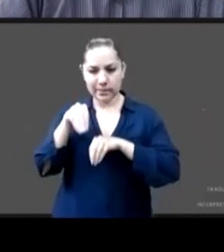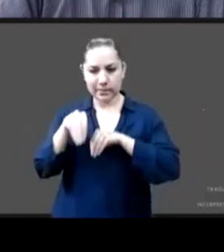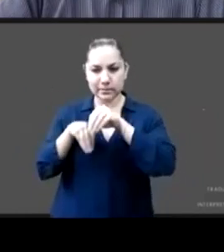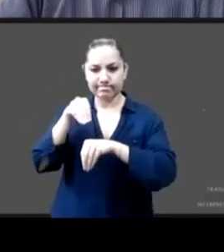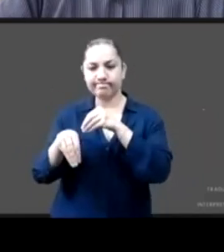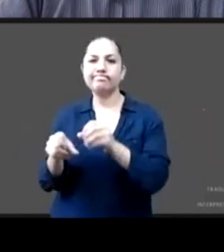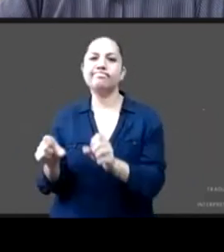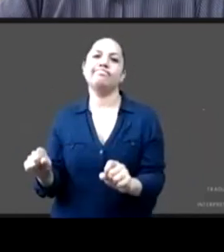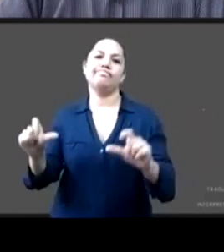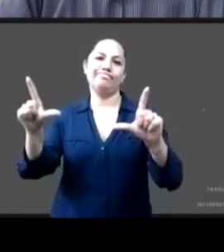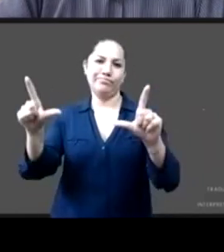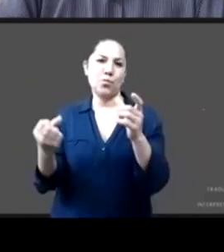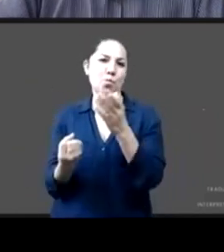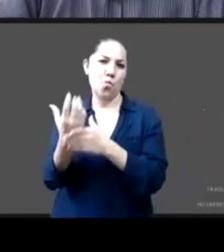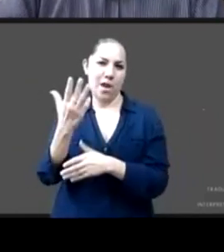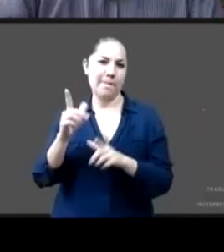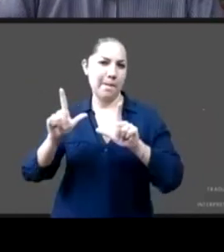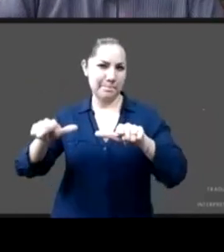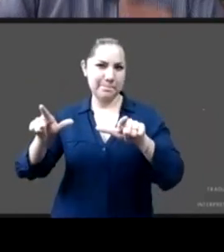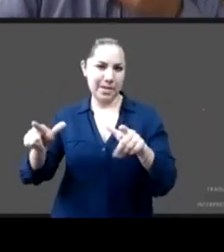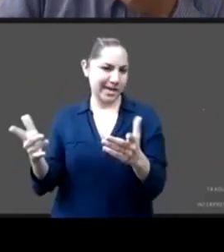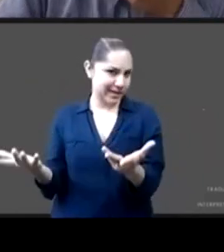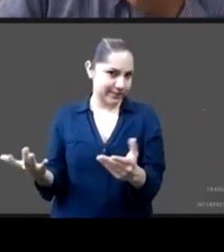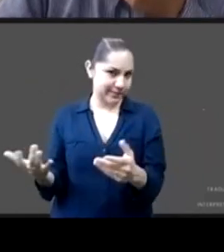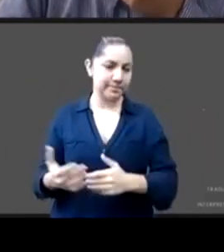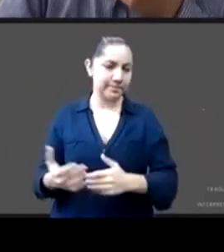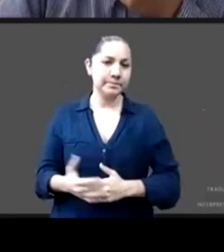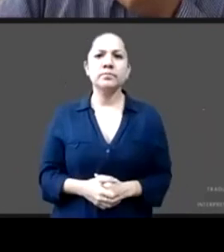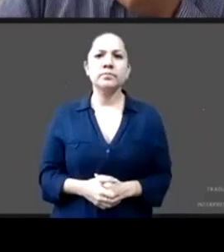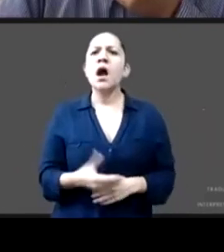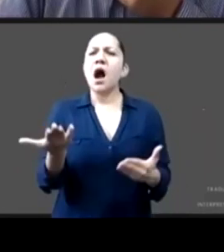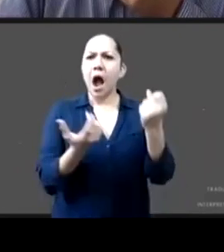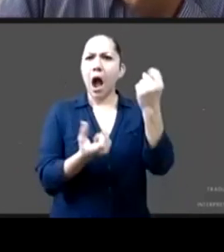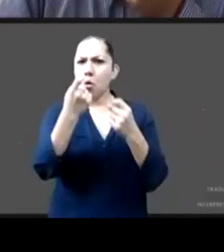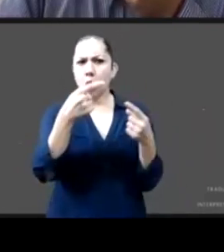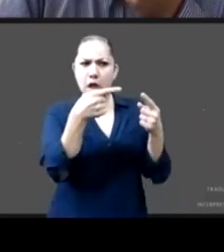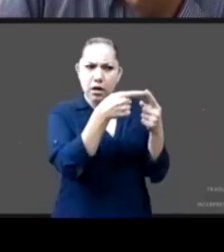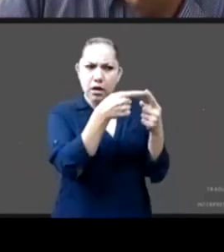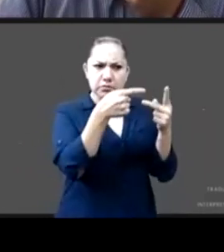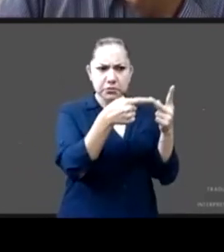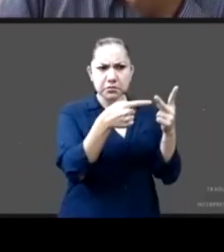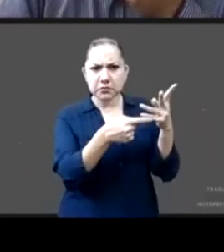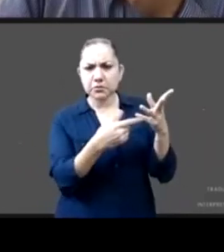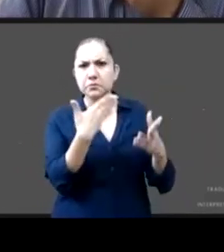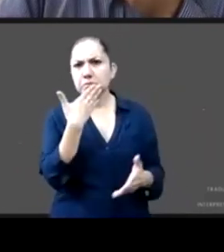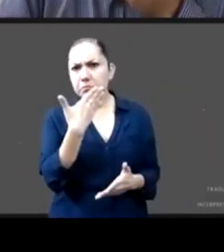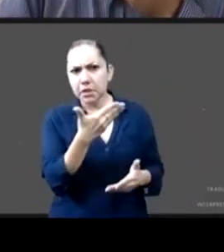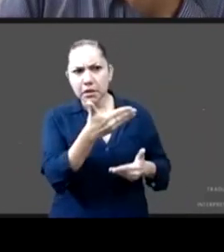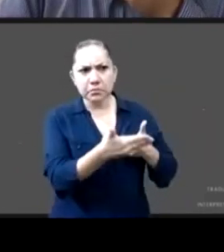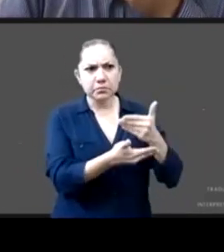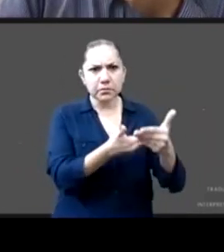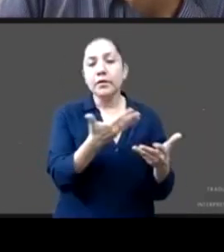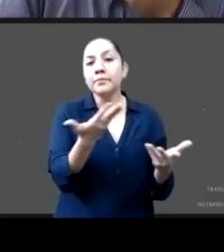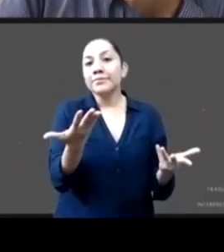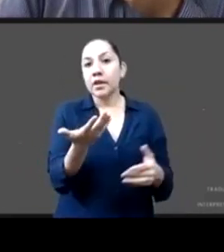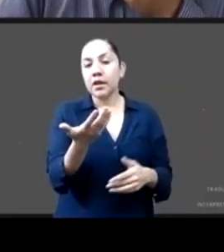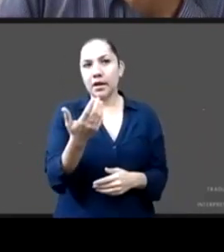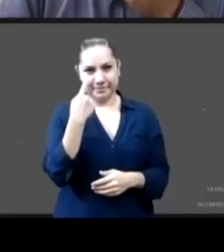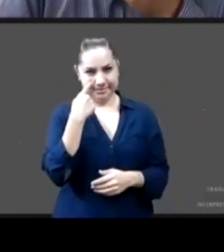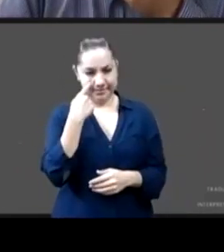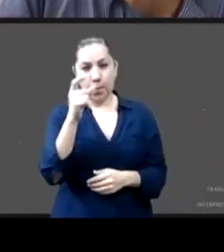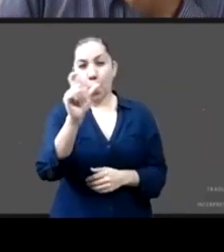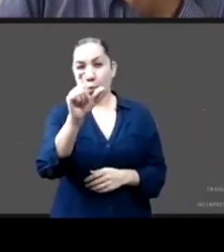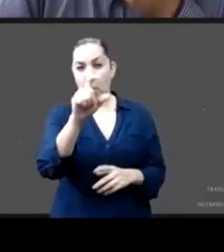experiencias exitosas. Creo que cada vez que un niño es identificado y